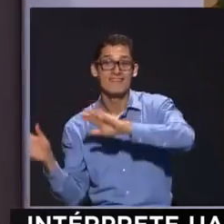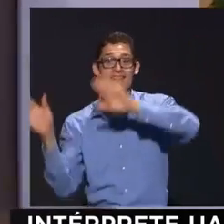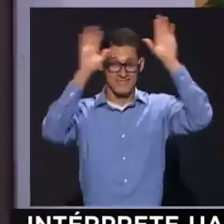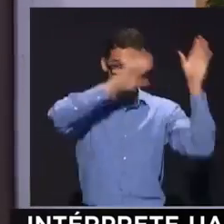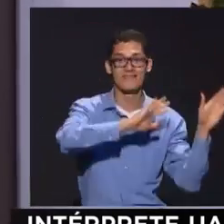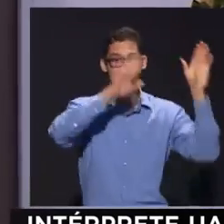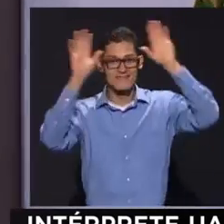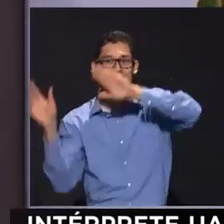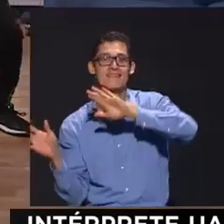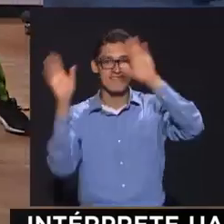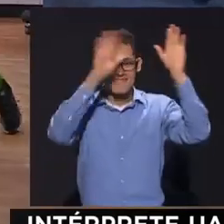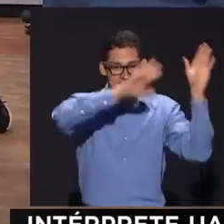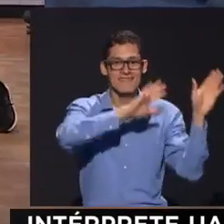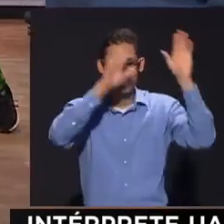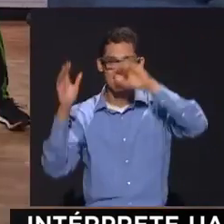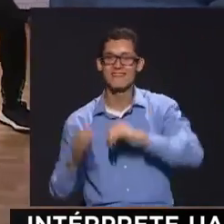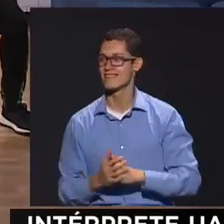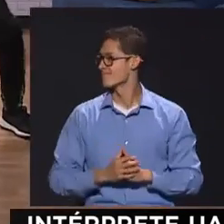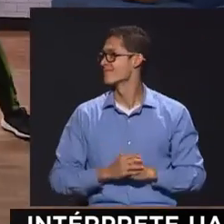vamos a manejarlo